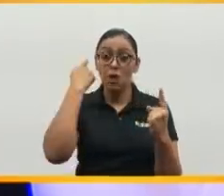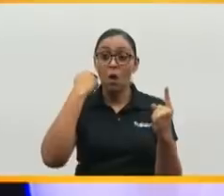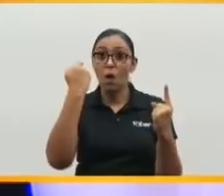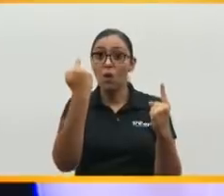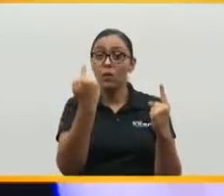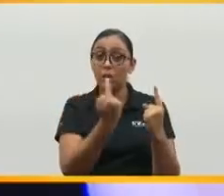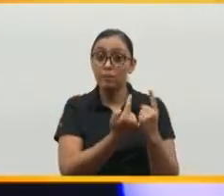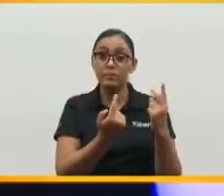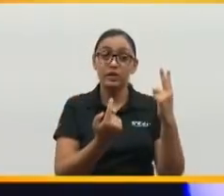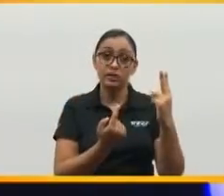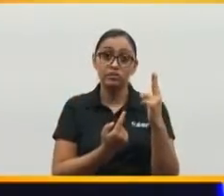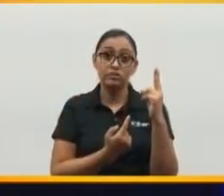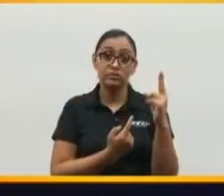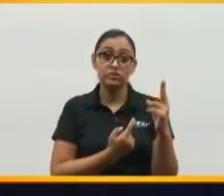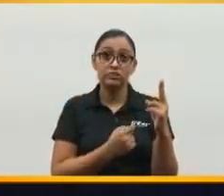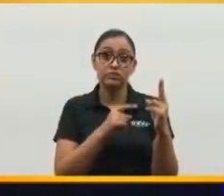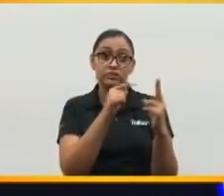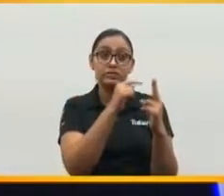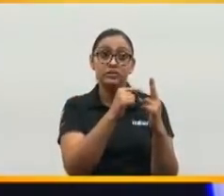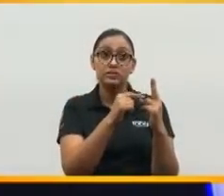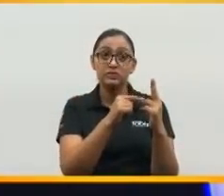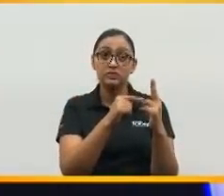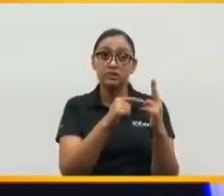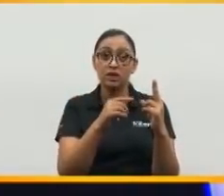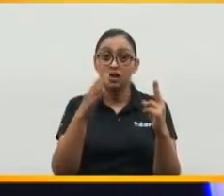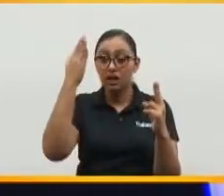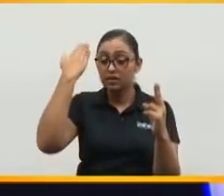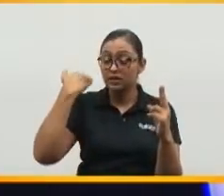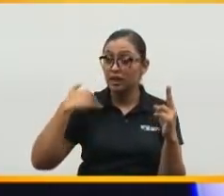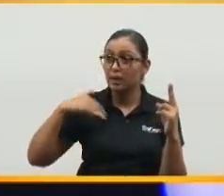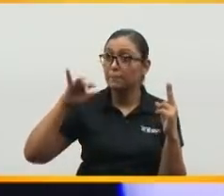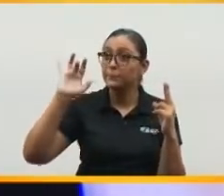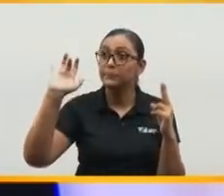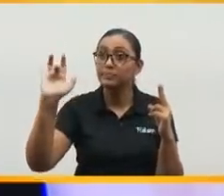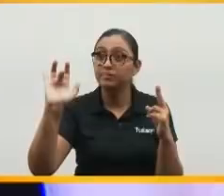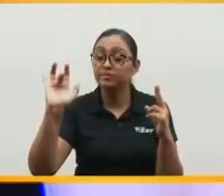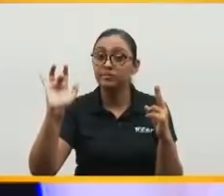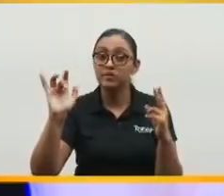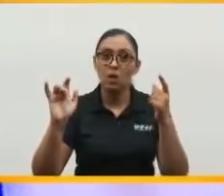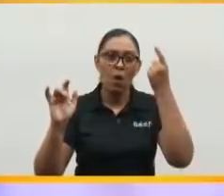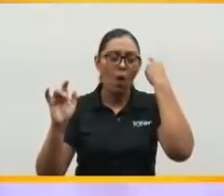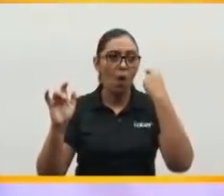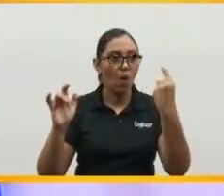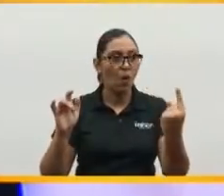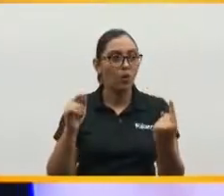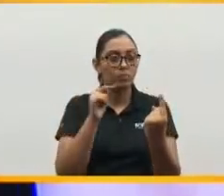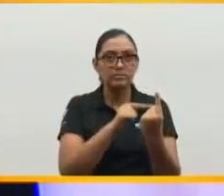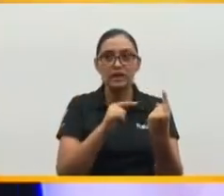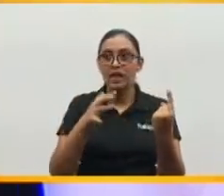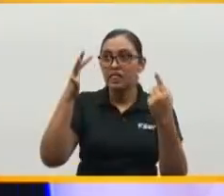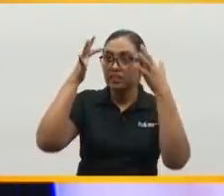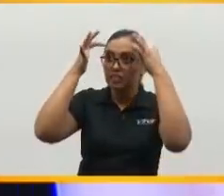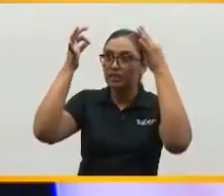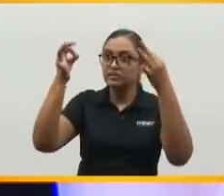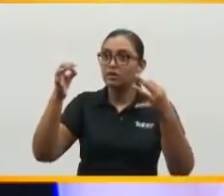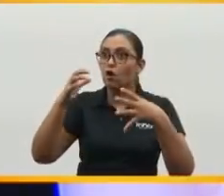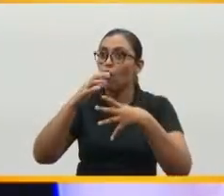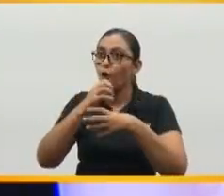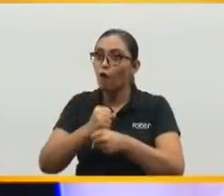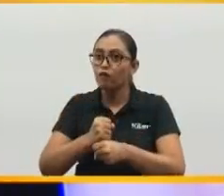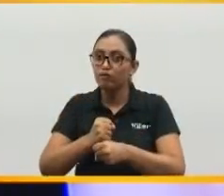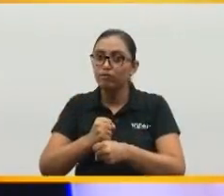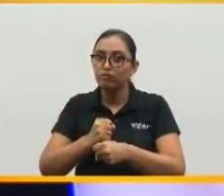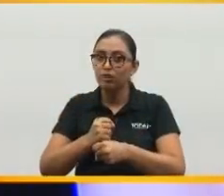conocía tocó el manto. Punto de encuentro. El religioso decidió confiar en todo lo que ya conocía, pero no